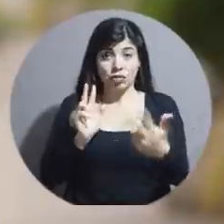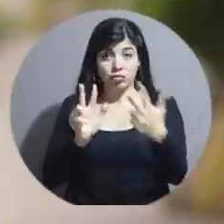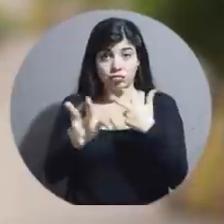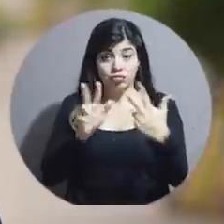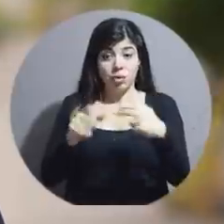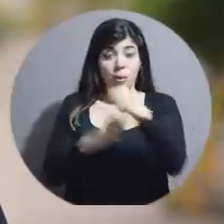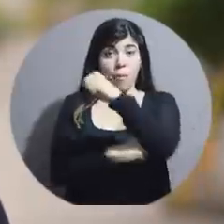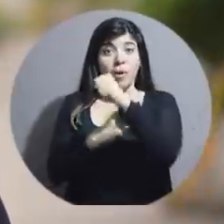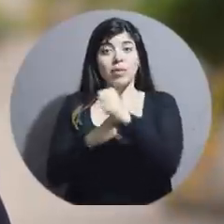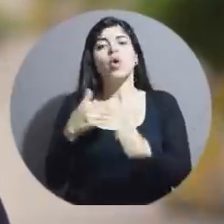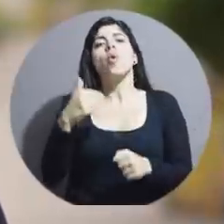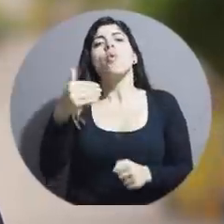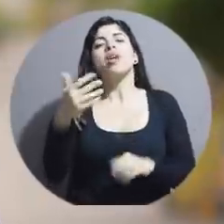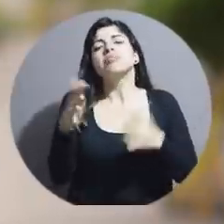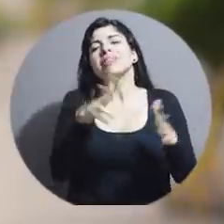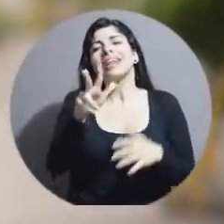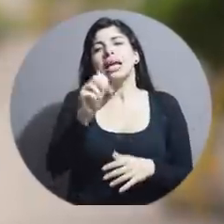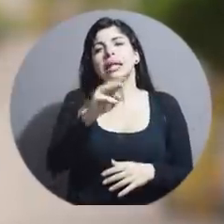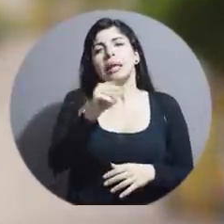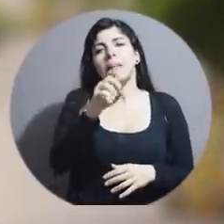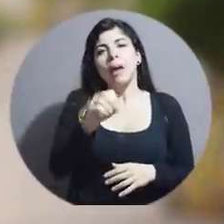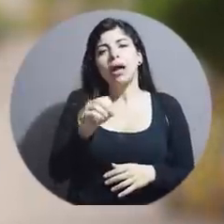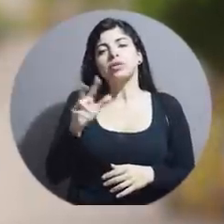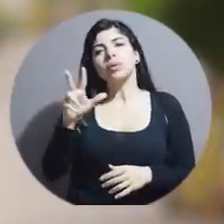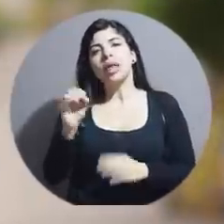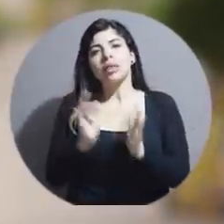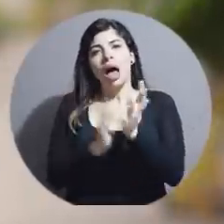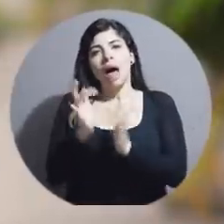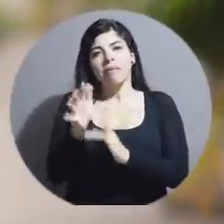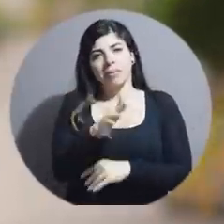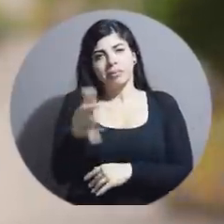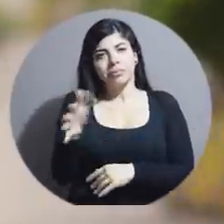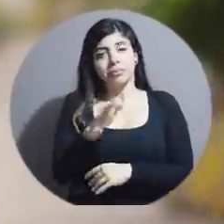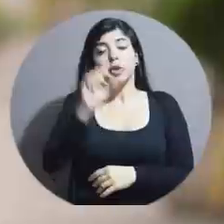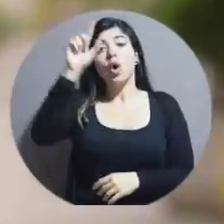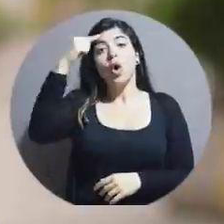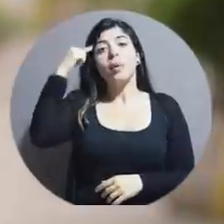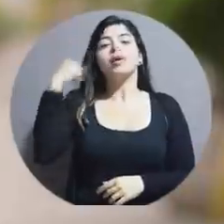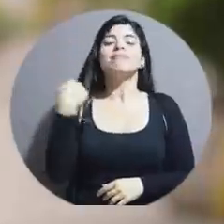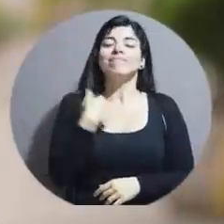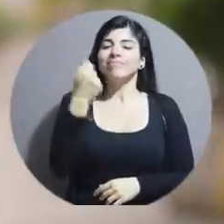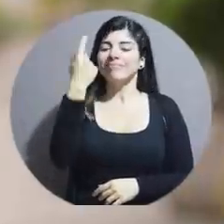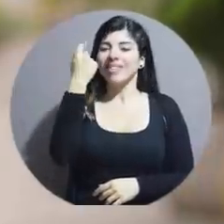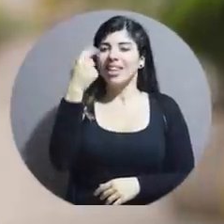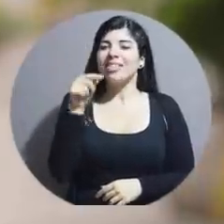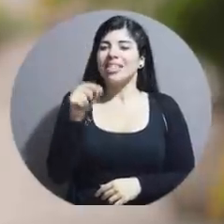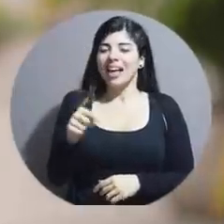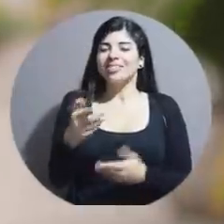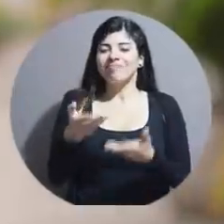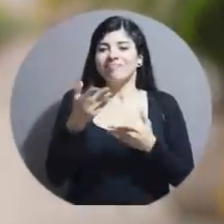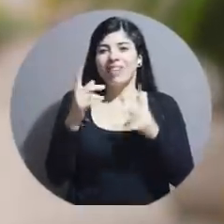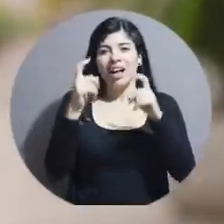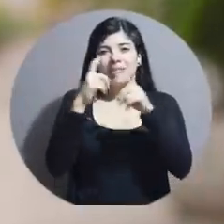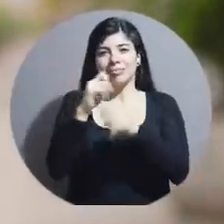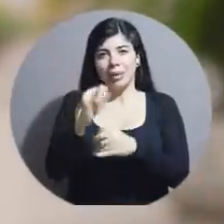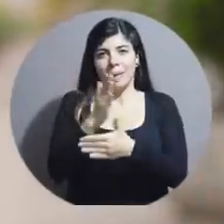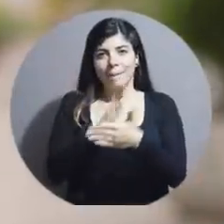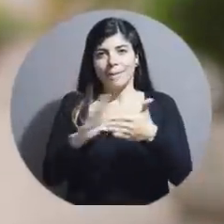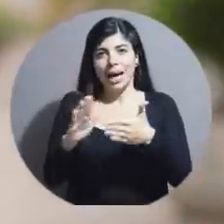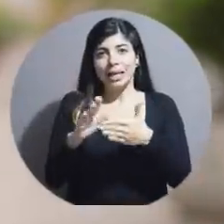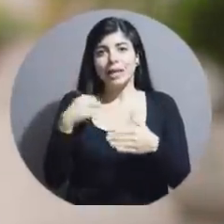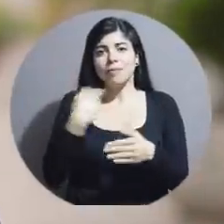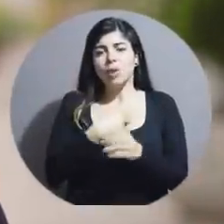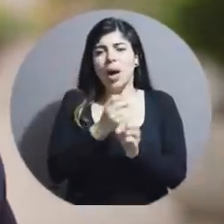del puente ocurrirá entre el 30 de marzo y el 30 de abril. En el gobierno entendemos las dificultades que esta etapa puede